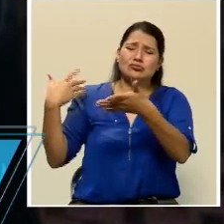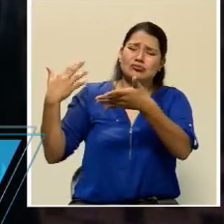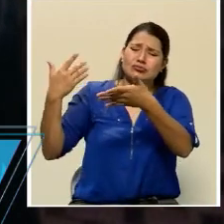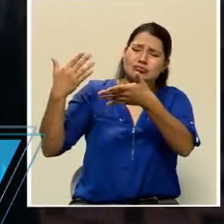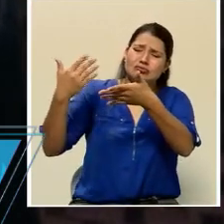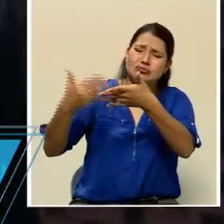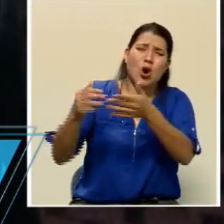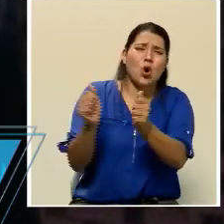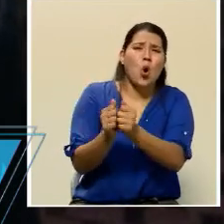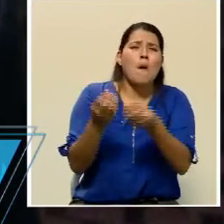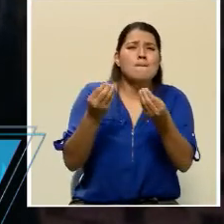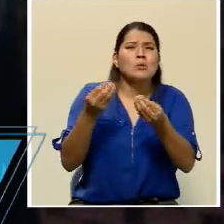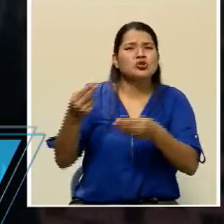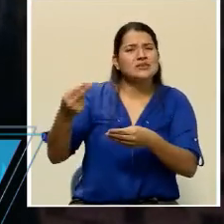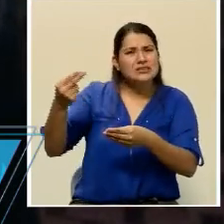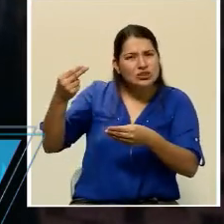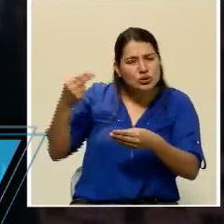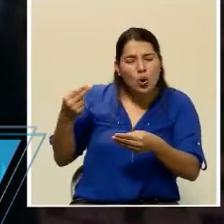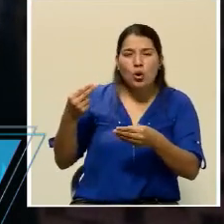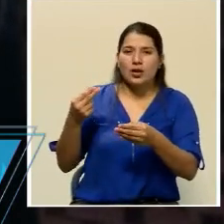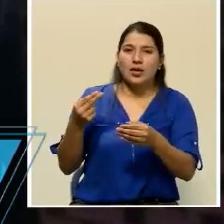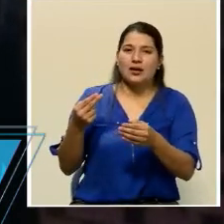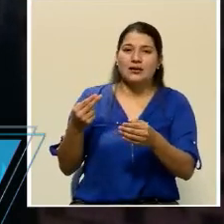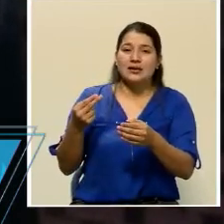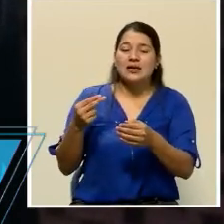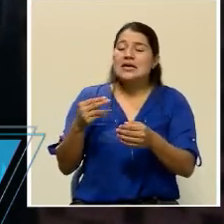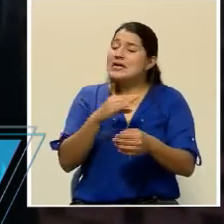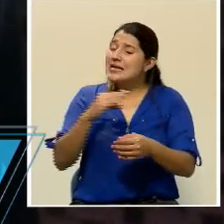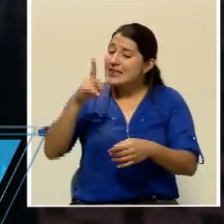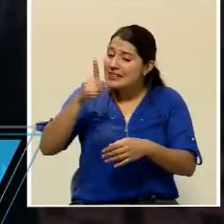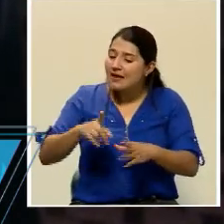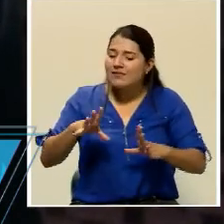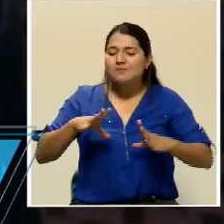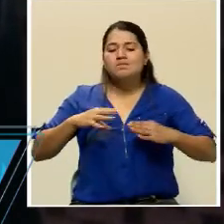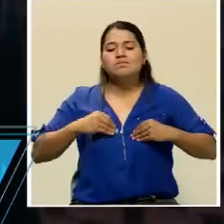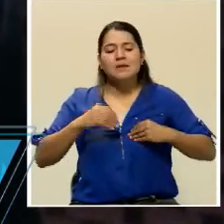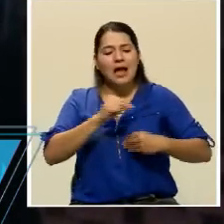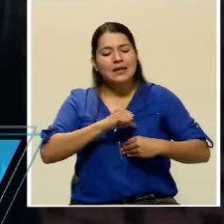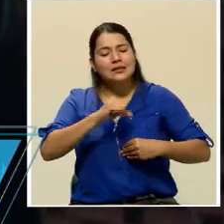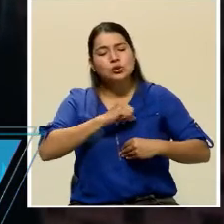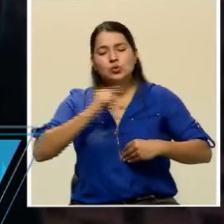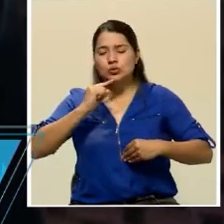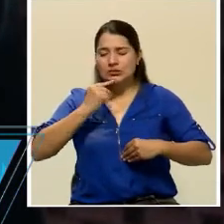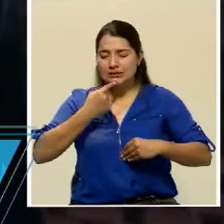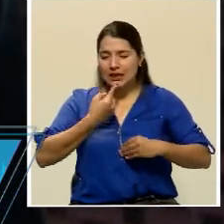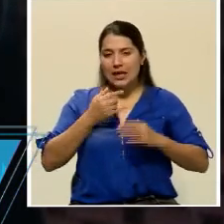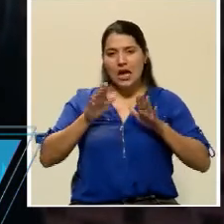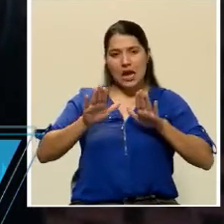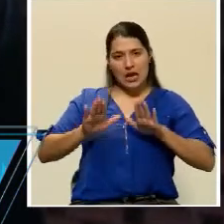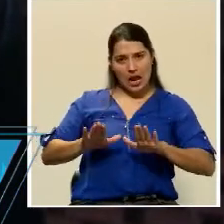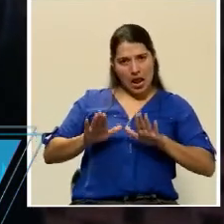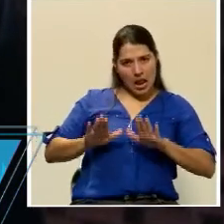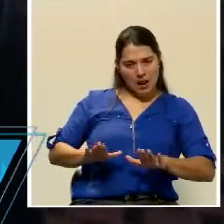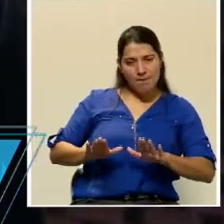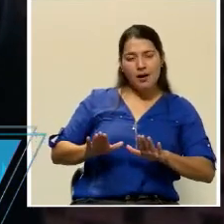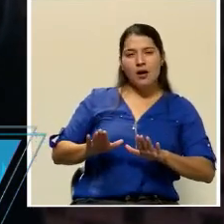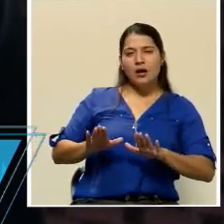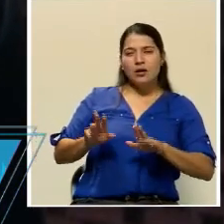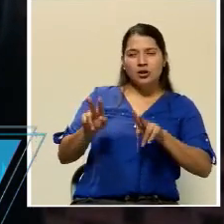país y le toca asumir una responsabilidad seria, calma, sin